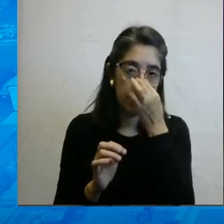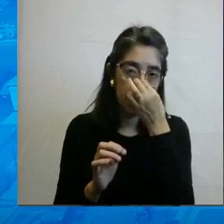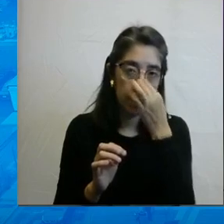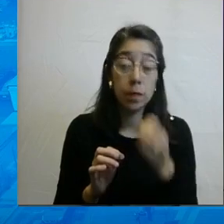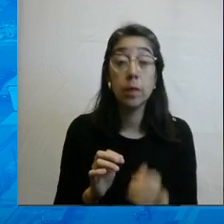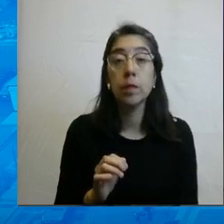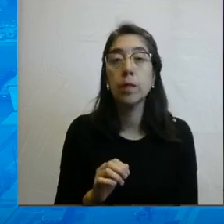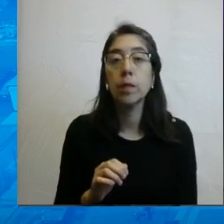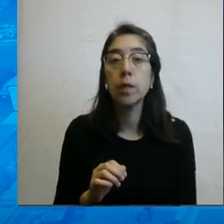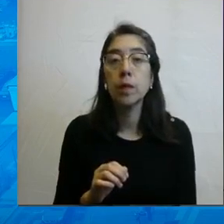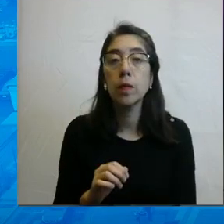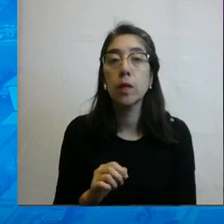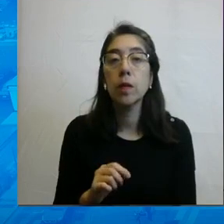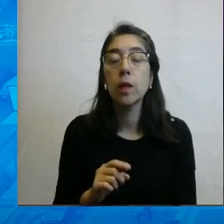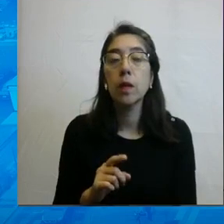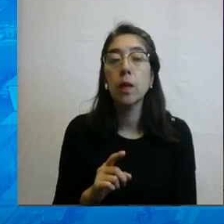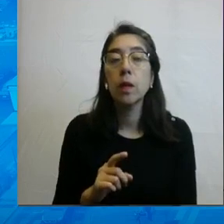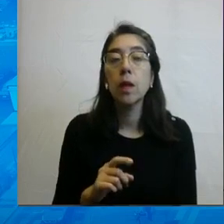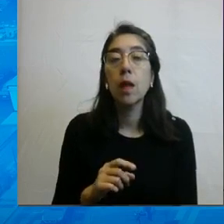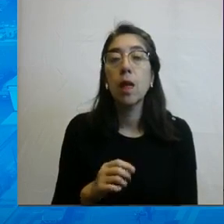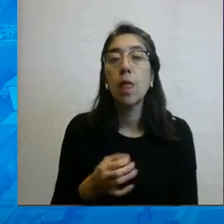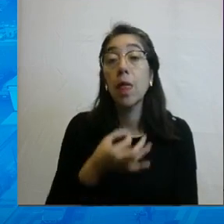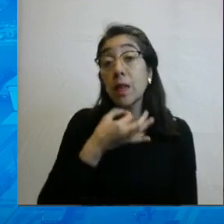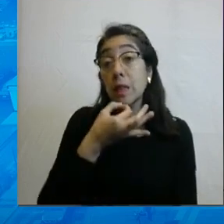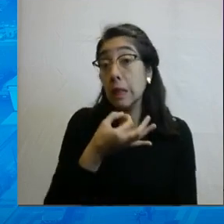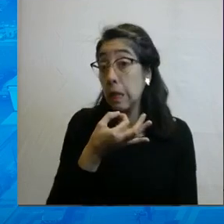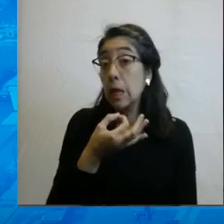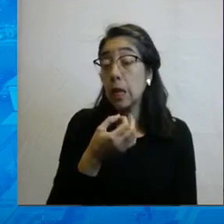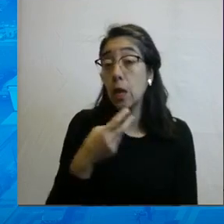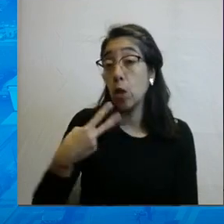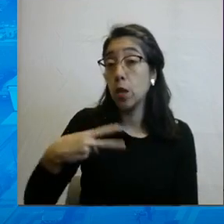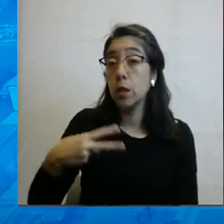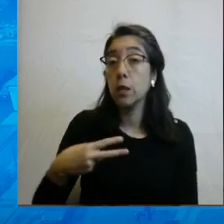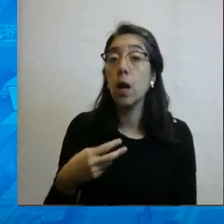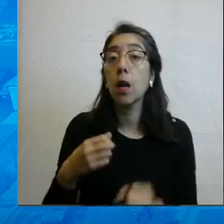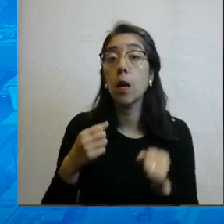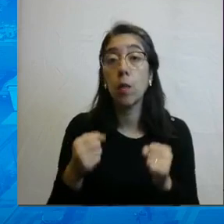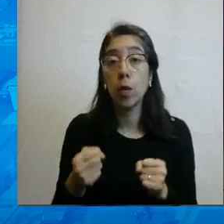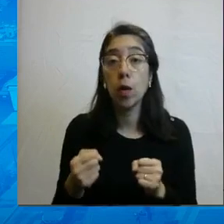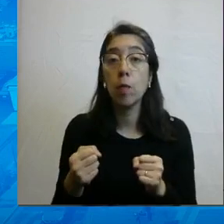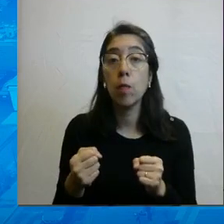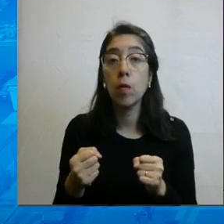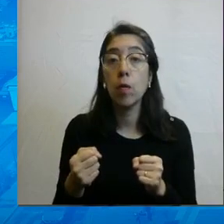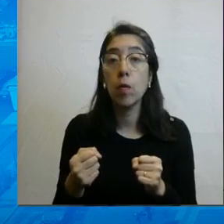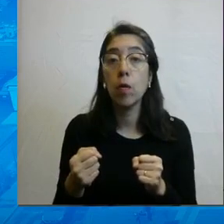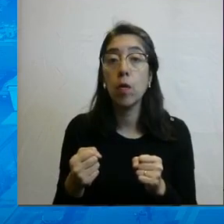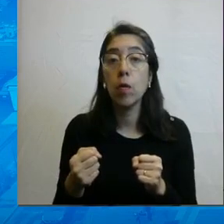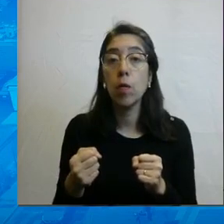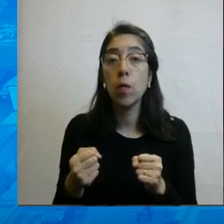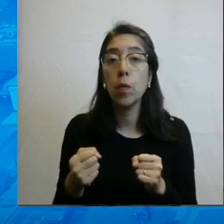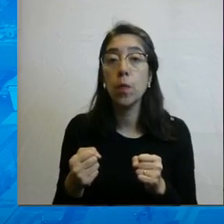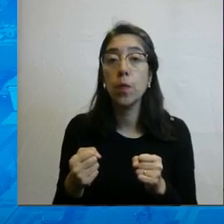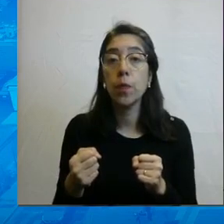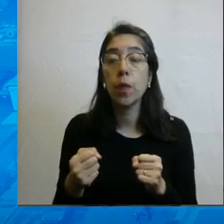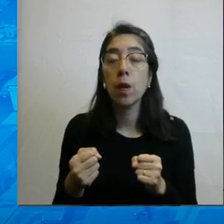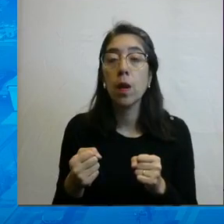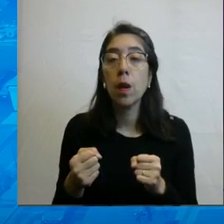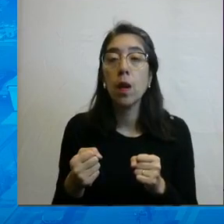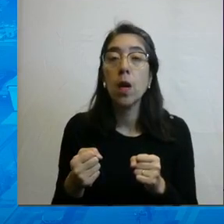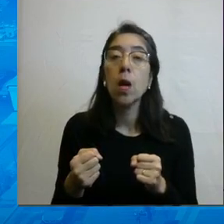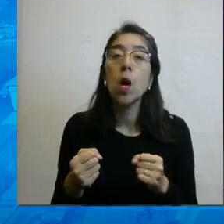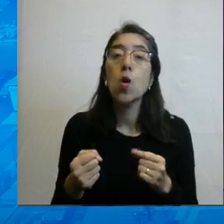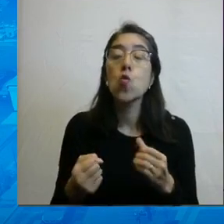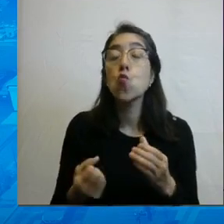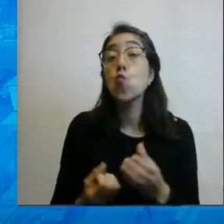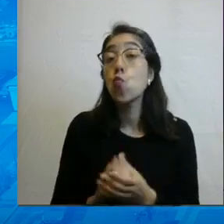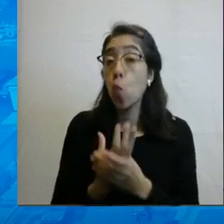vecinos. Tenemos la buena noticia de contarles que ya es posible votar el comodato de la Junta de Vecinos Roberto Bruce,